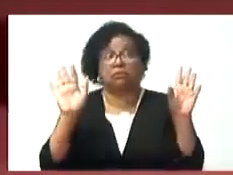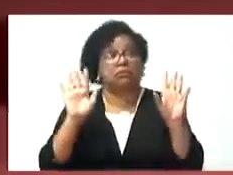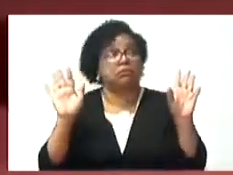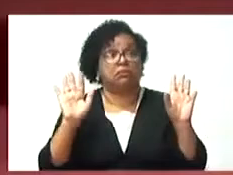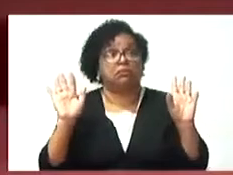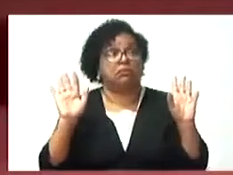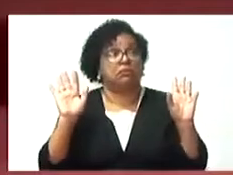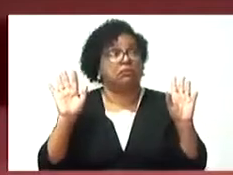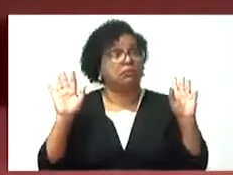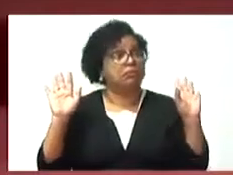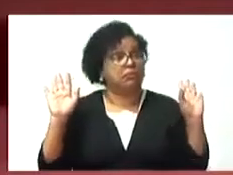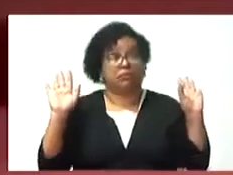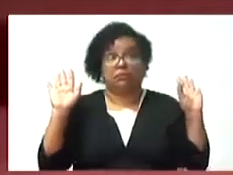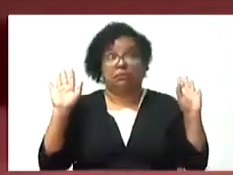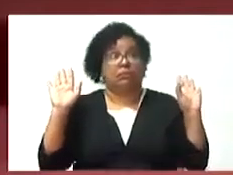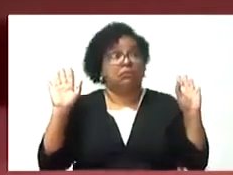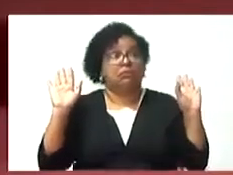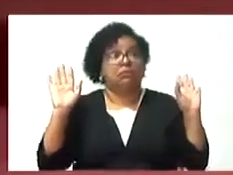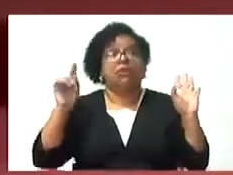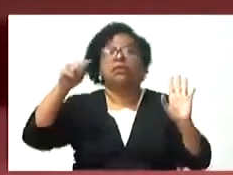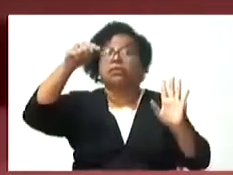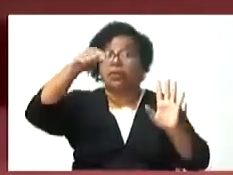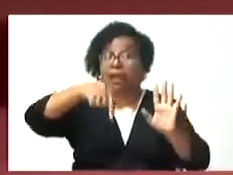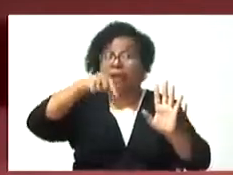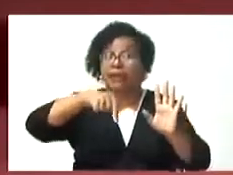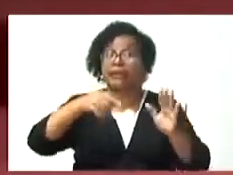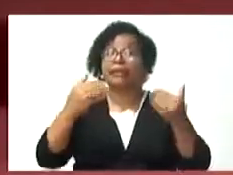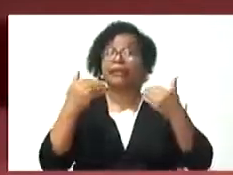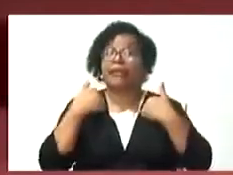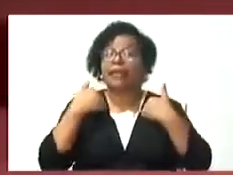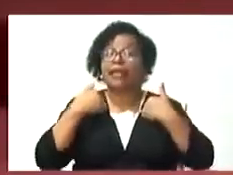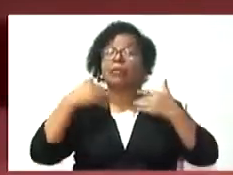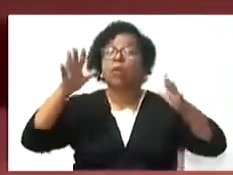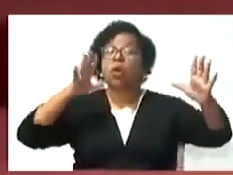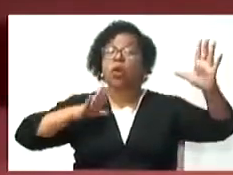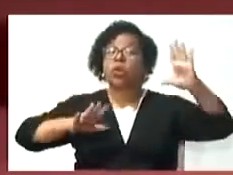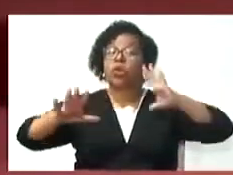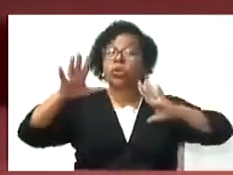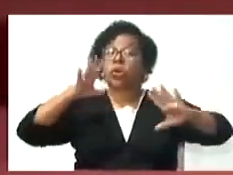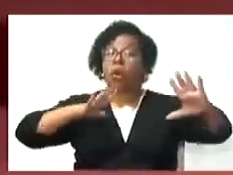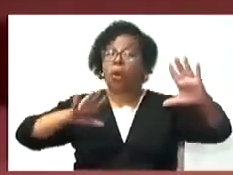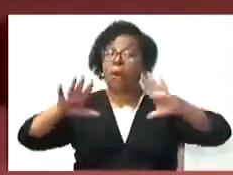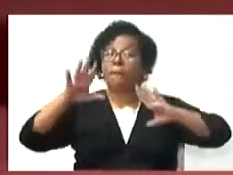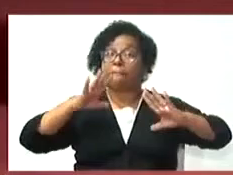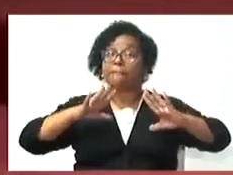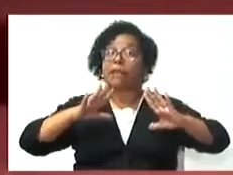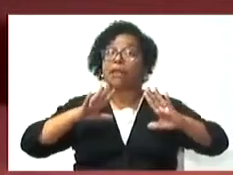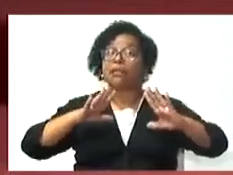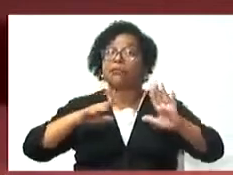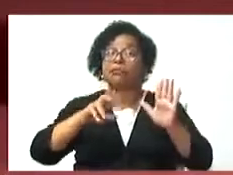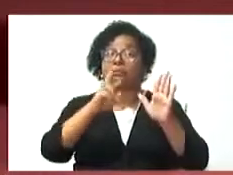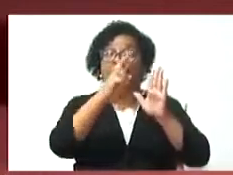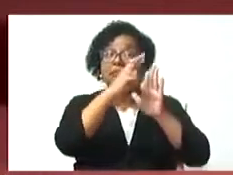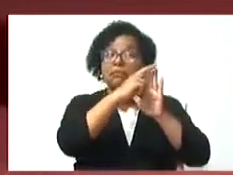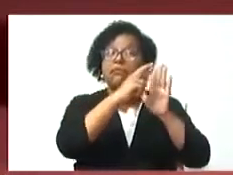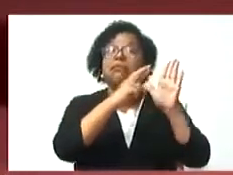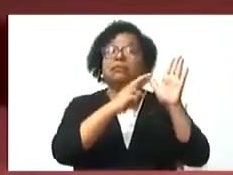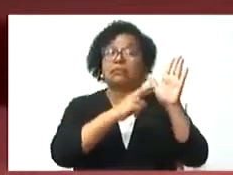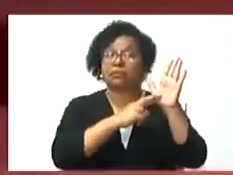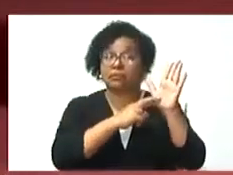exhibir tanto entonces aquí hay un código de vestimenta no lo digo yo lo dice una